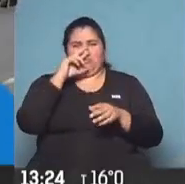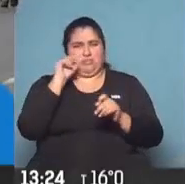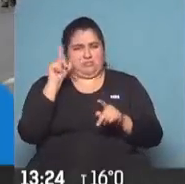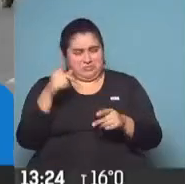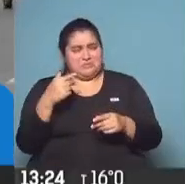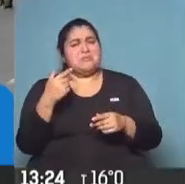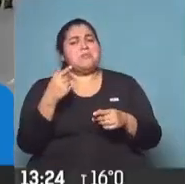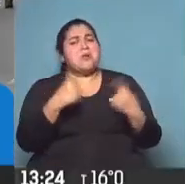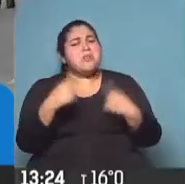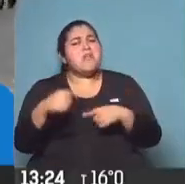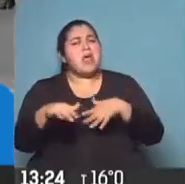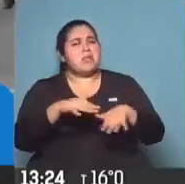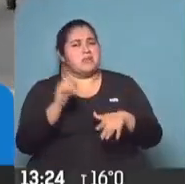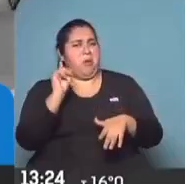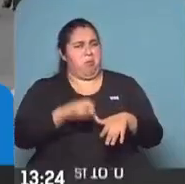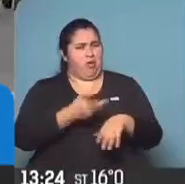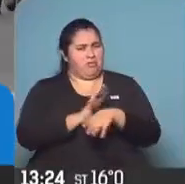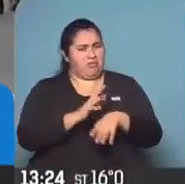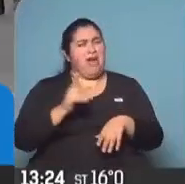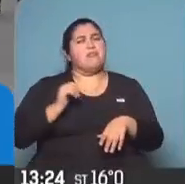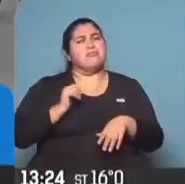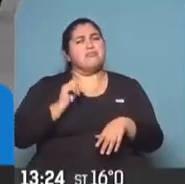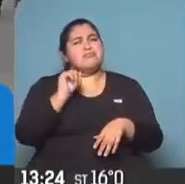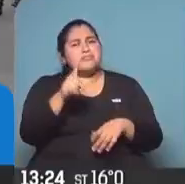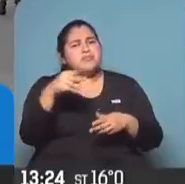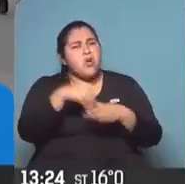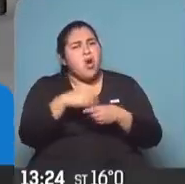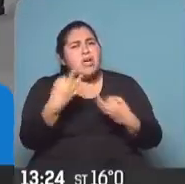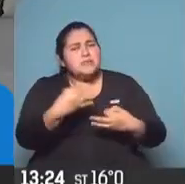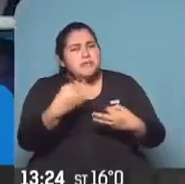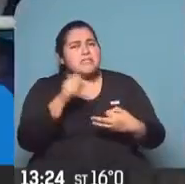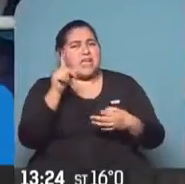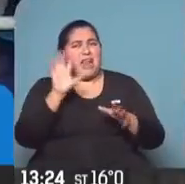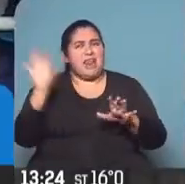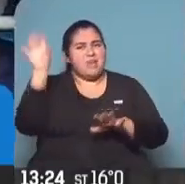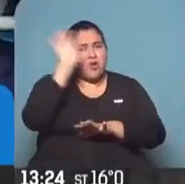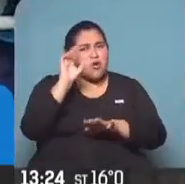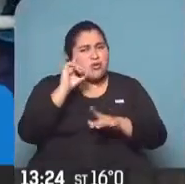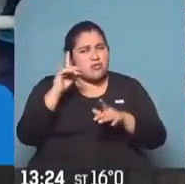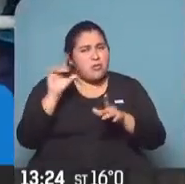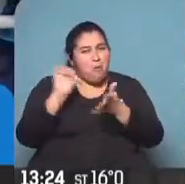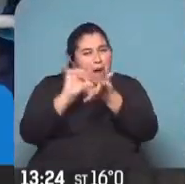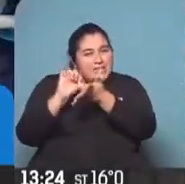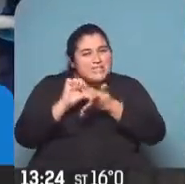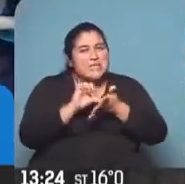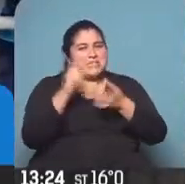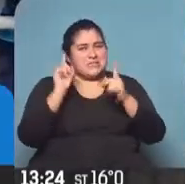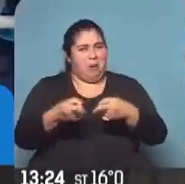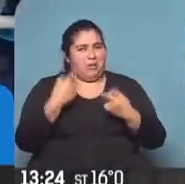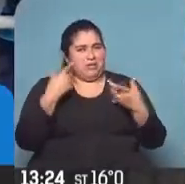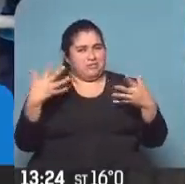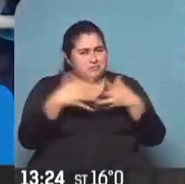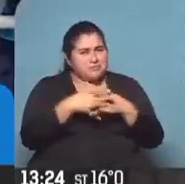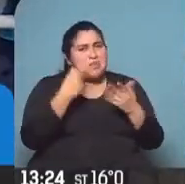el evento fuerzas comando de las tropas de operaciones especiales de continentes con excelentes resultados y